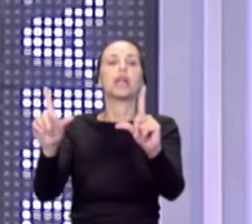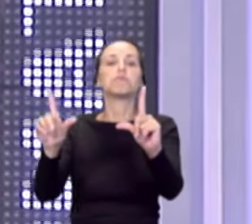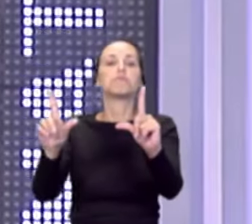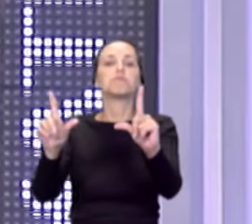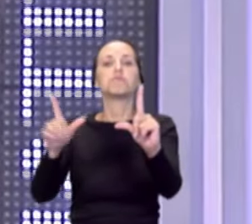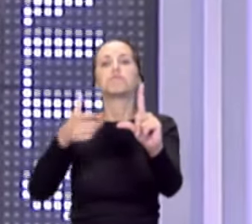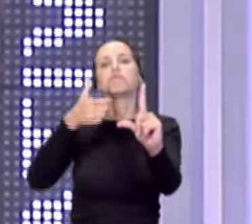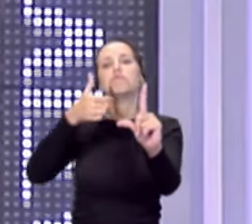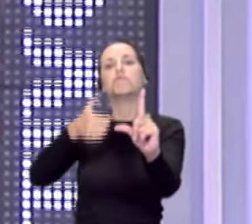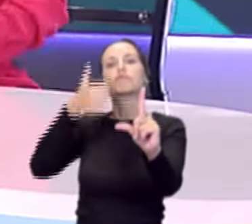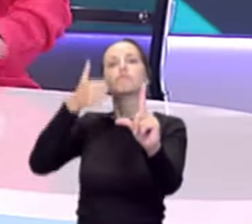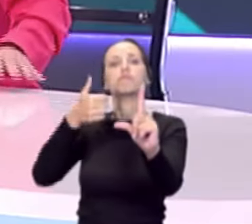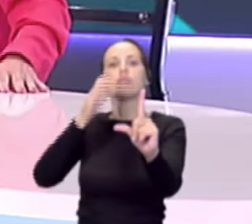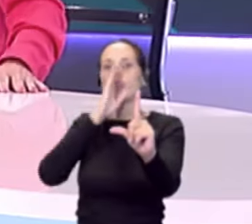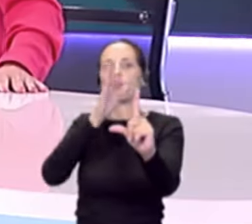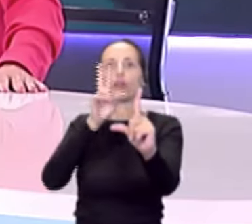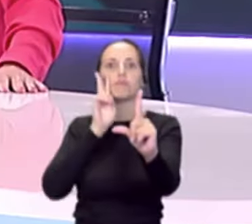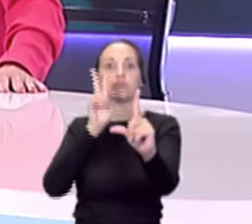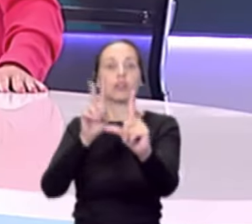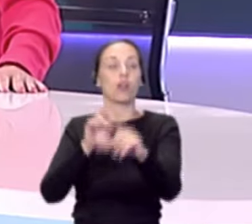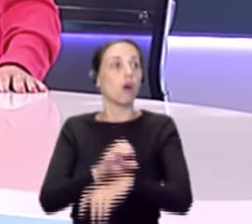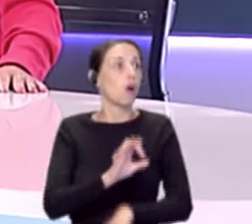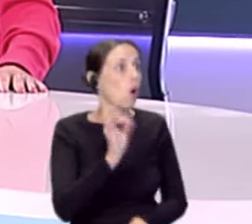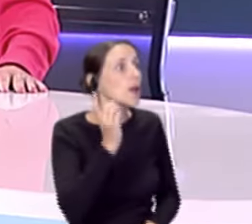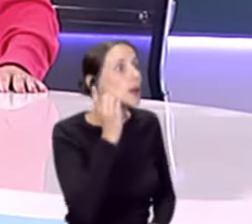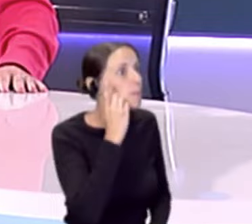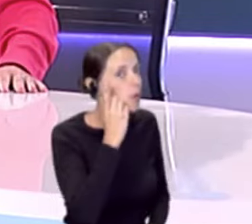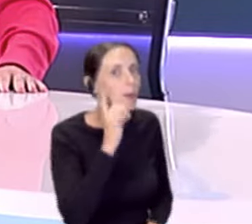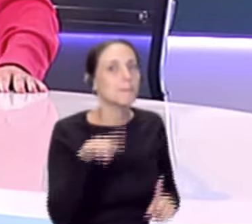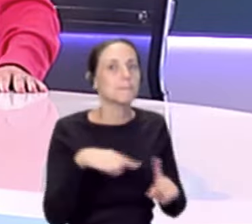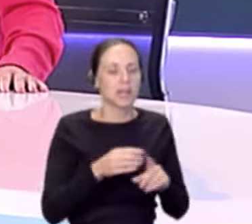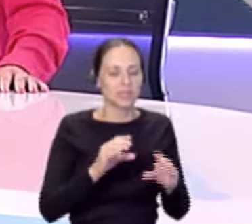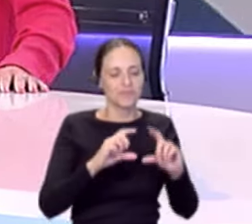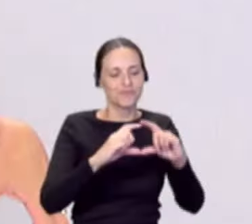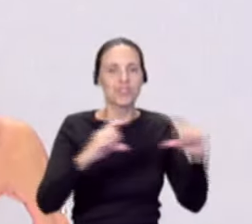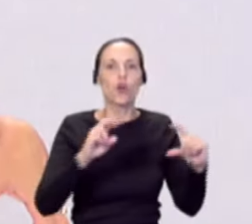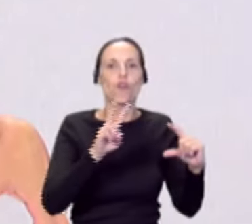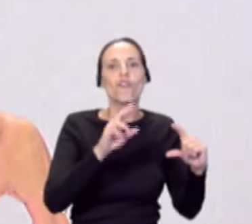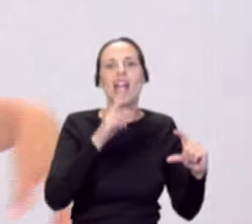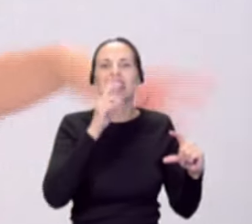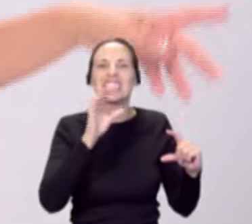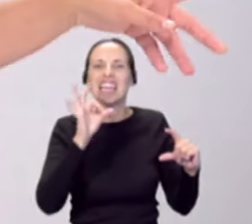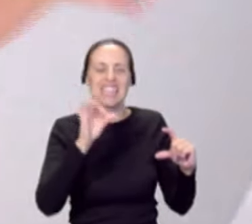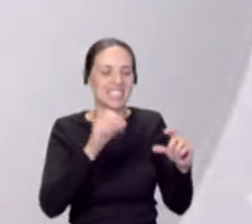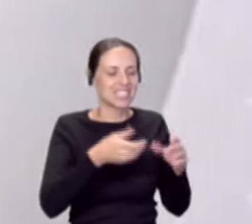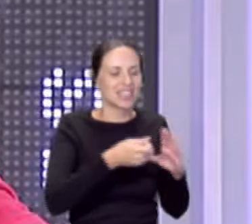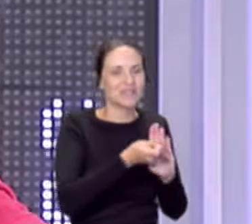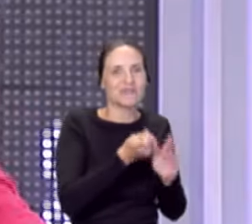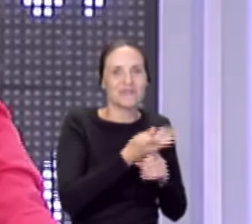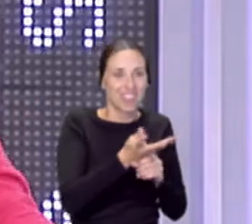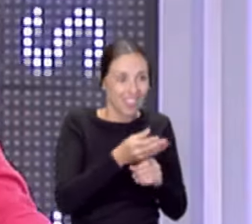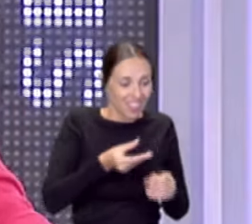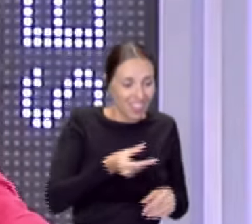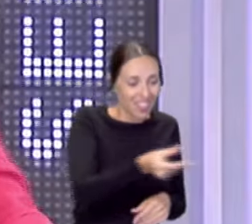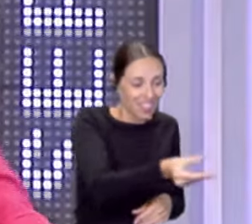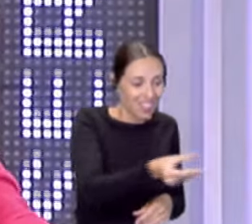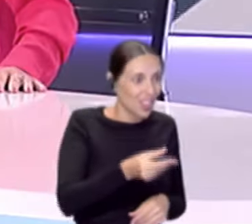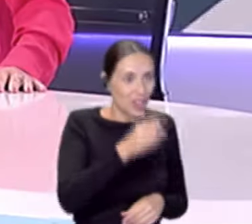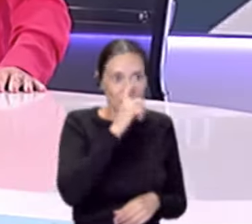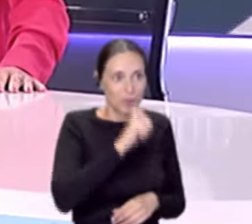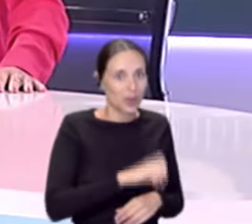un formato y ya. Ver películas. Y en el mismo móvil. ¿Y te acuerdas de las cintas VHS? O ya eso no. Eso sí que no me acuerdo. Yo sí. Y me cuentas.